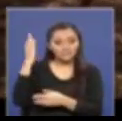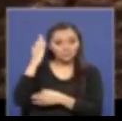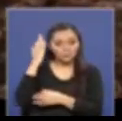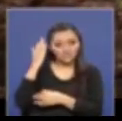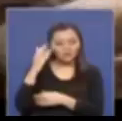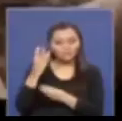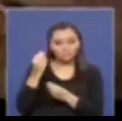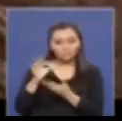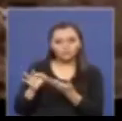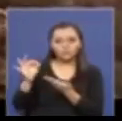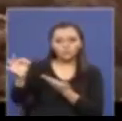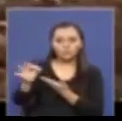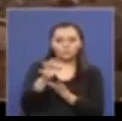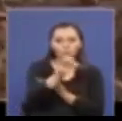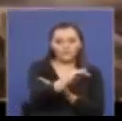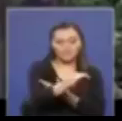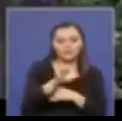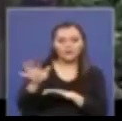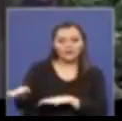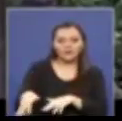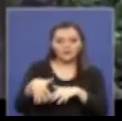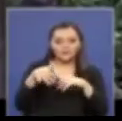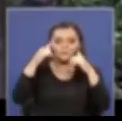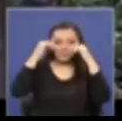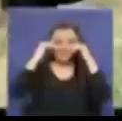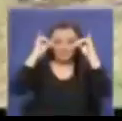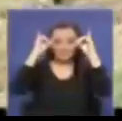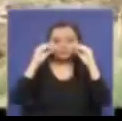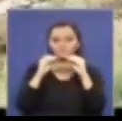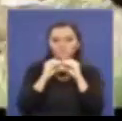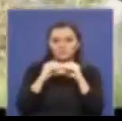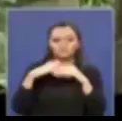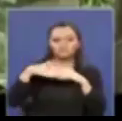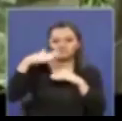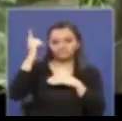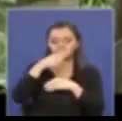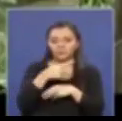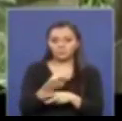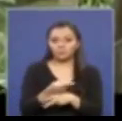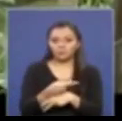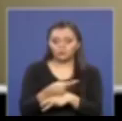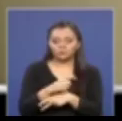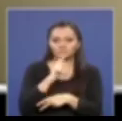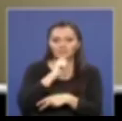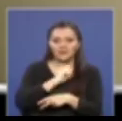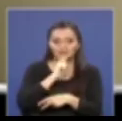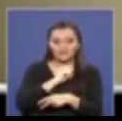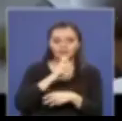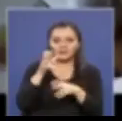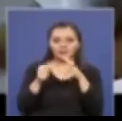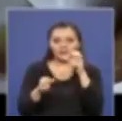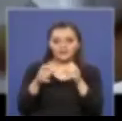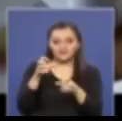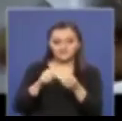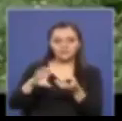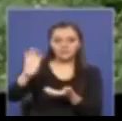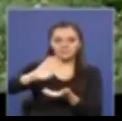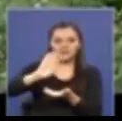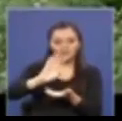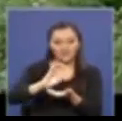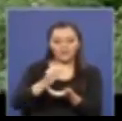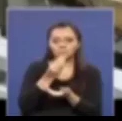vasta zona rural. Es agrícola y ganadero por excelencia, siendo la producción de carne, lácteos, cereales, granos